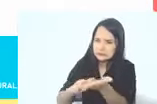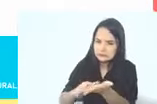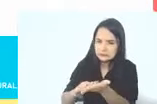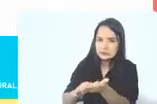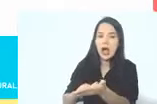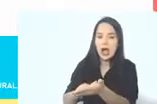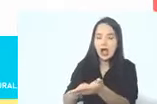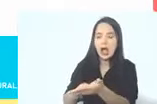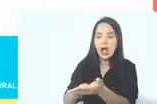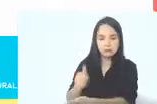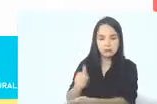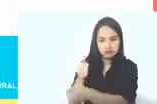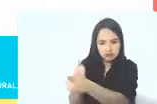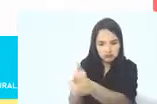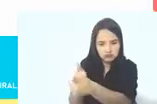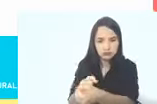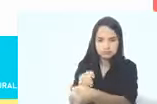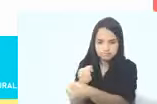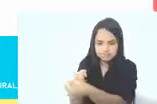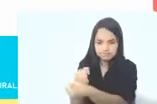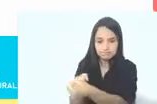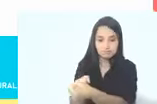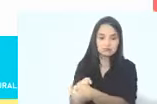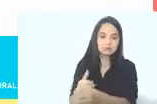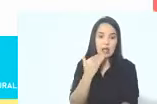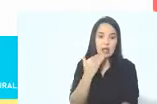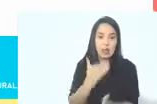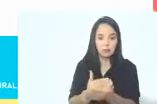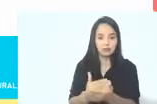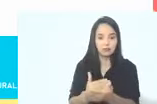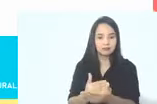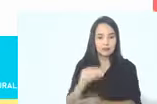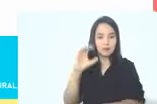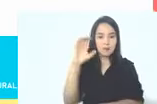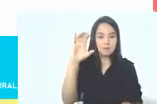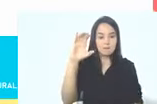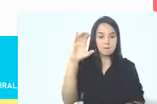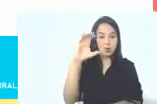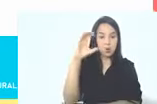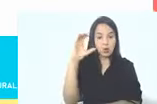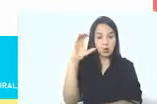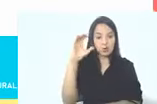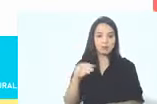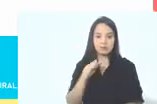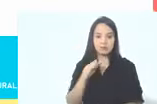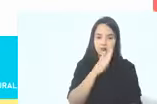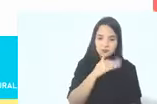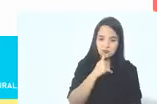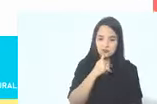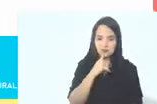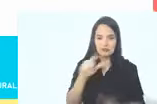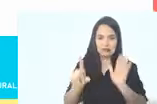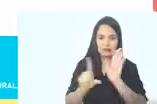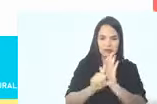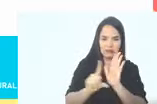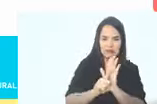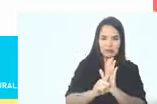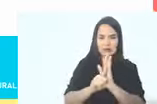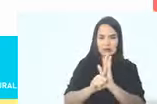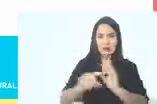Cámara de Comercio y ante la DIAN. Un taller de economía naranja, marketing e innovación cultural fundamental para la